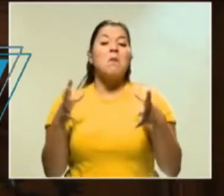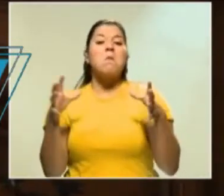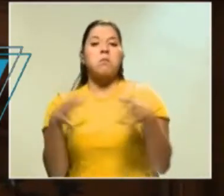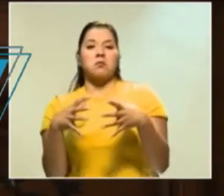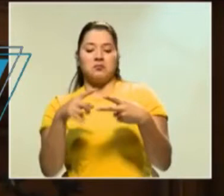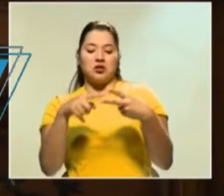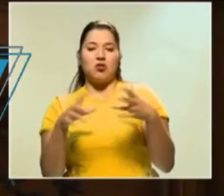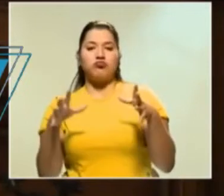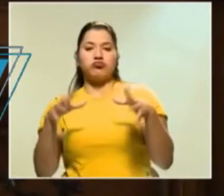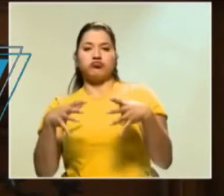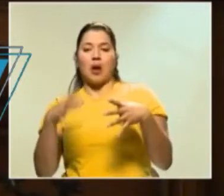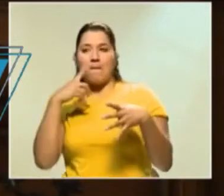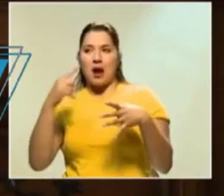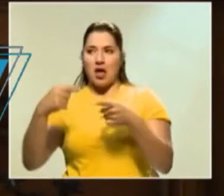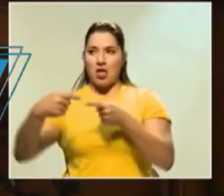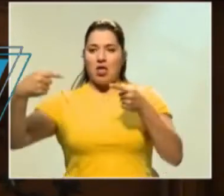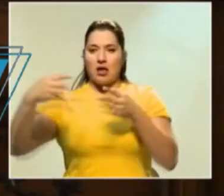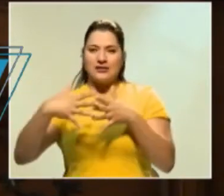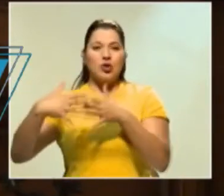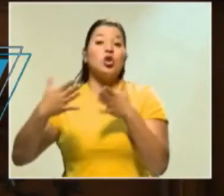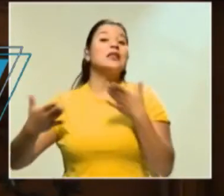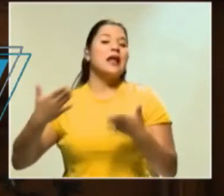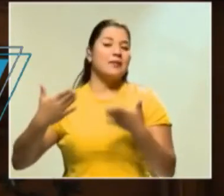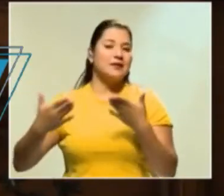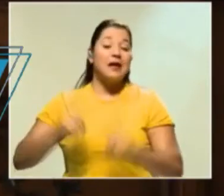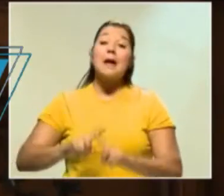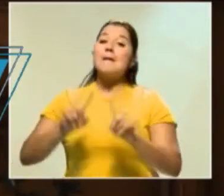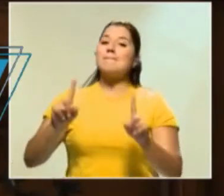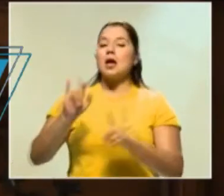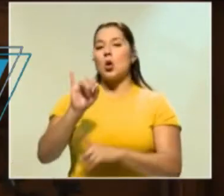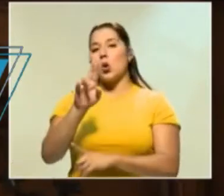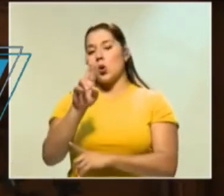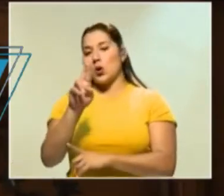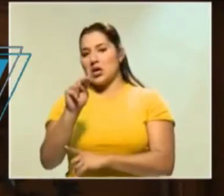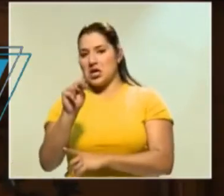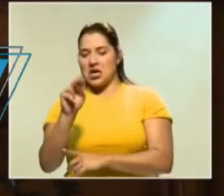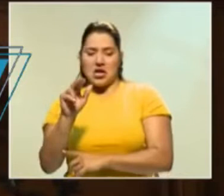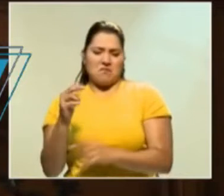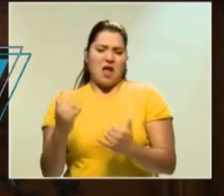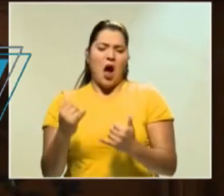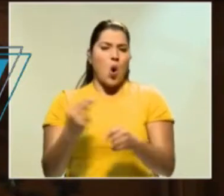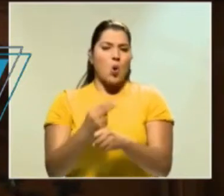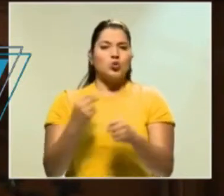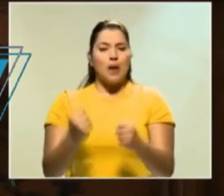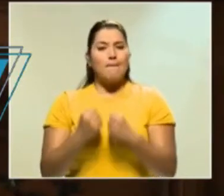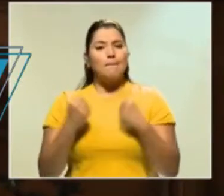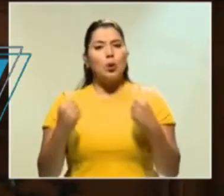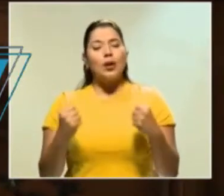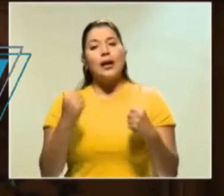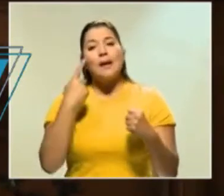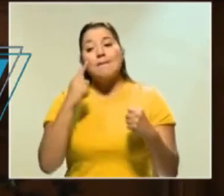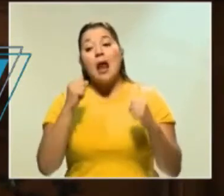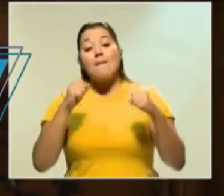Irán está poniendo en juego sus instrumentos de poder